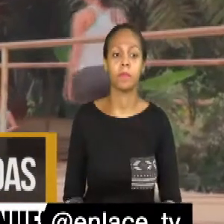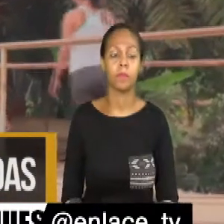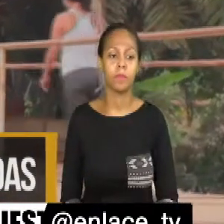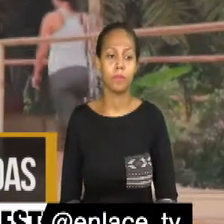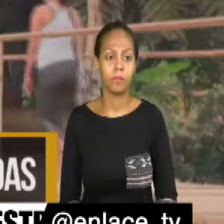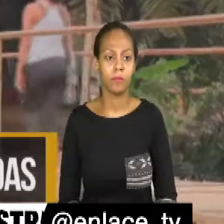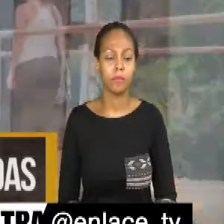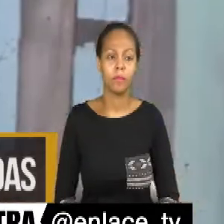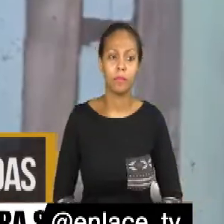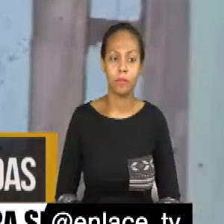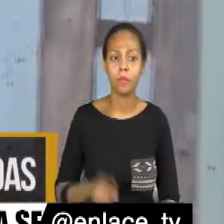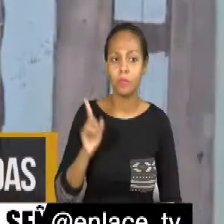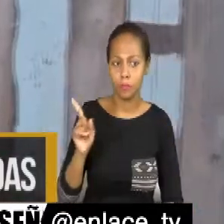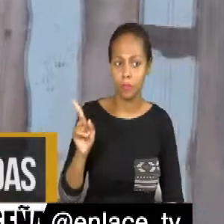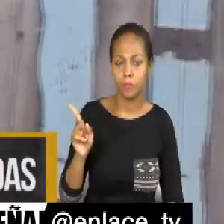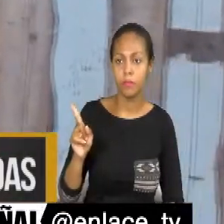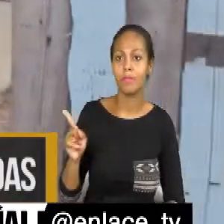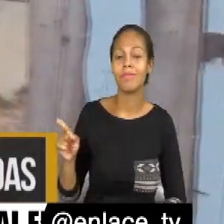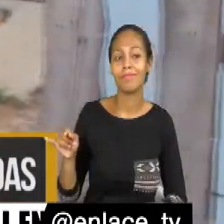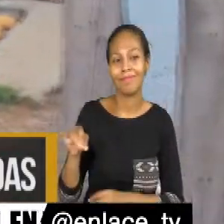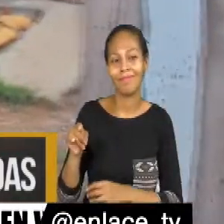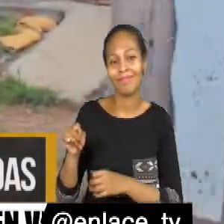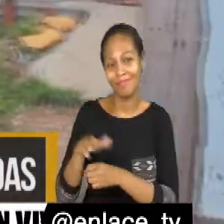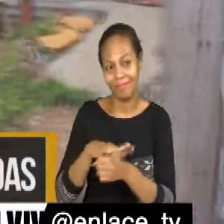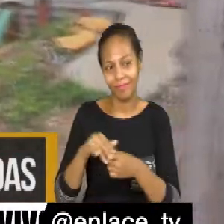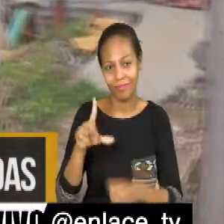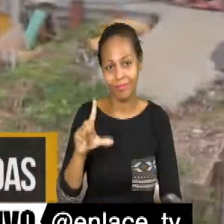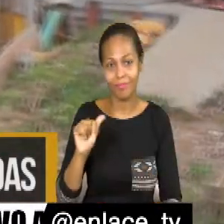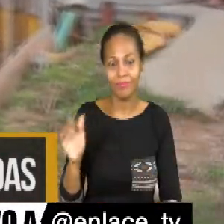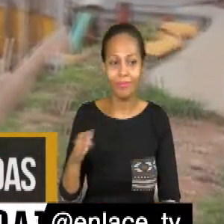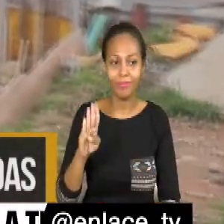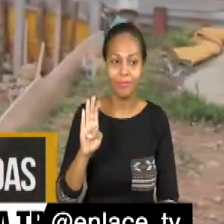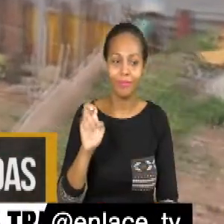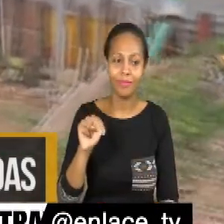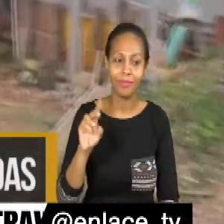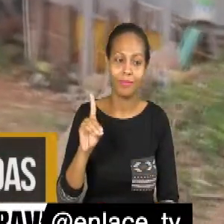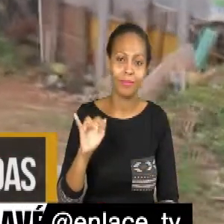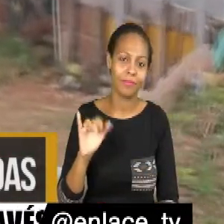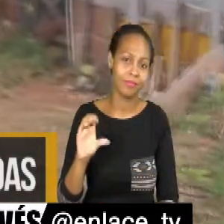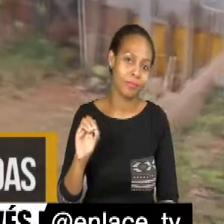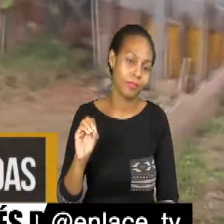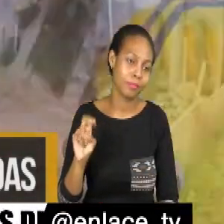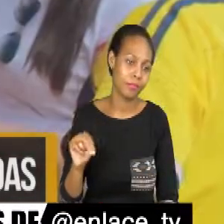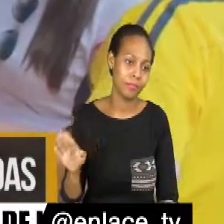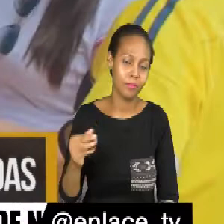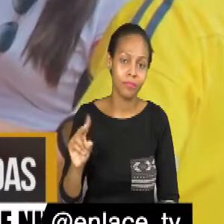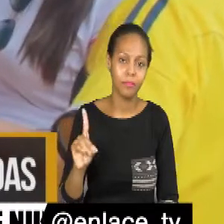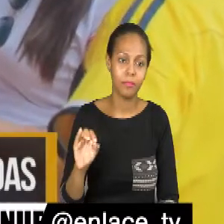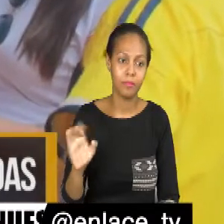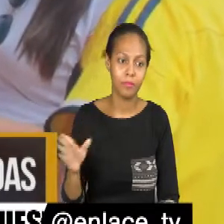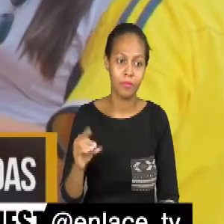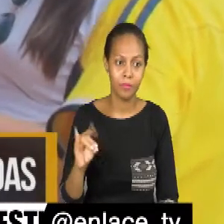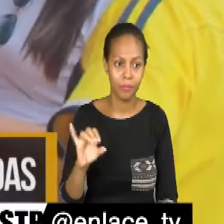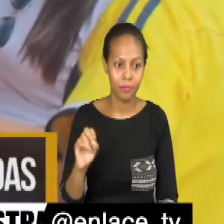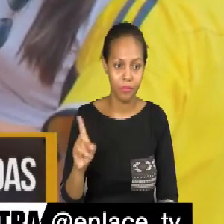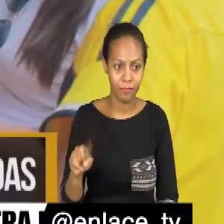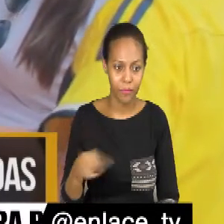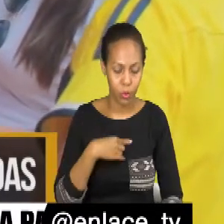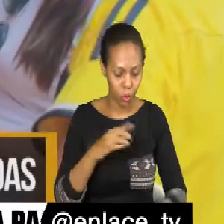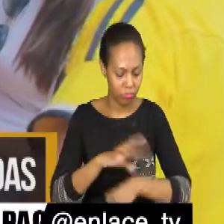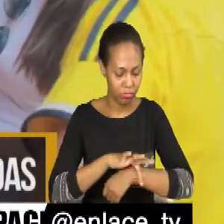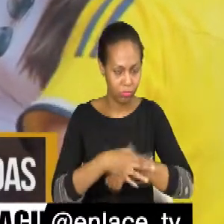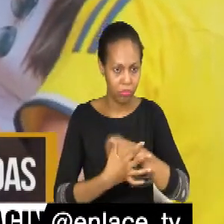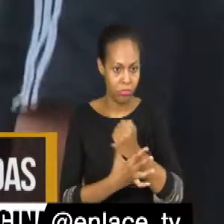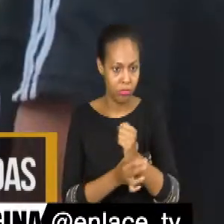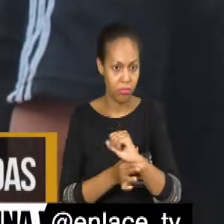los damnificados del asentamiento humano La Bendición de Dios en la Comuna 7. A ellos se les entregaron manillas para identificarlos, pues en los